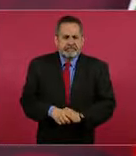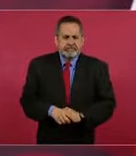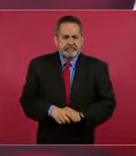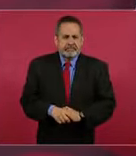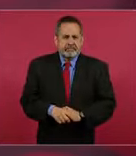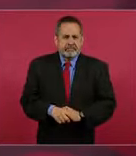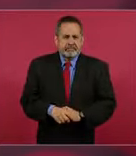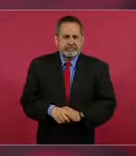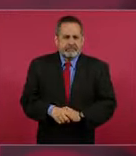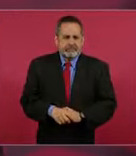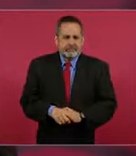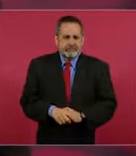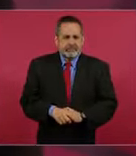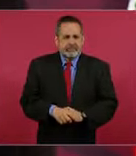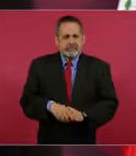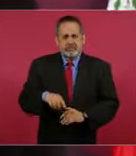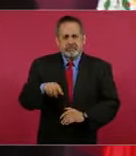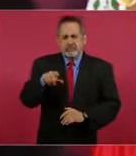López Mateos, no.